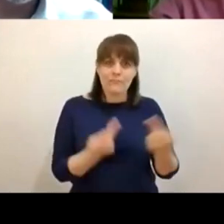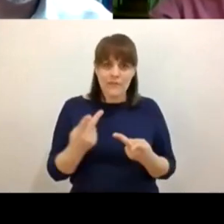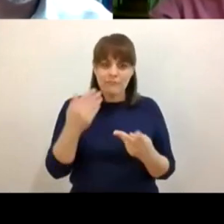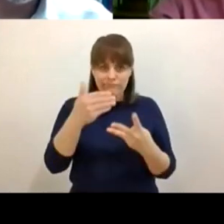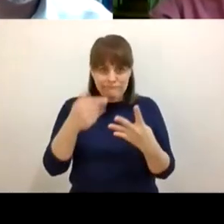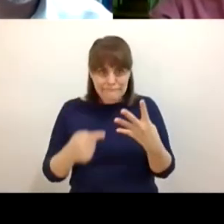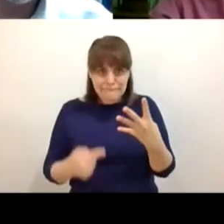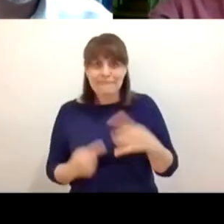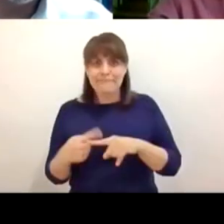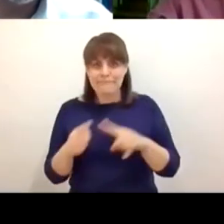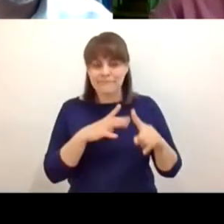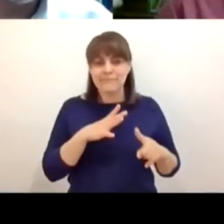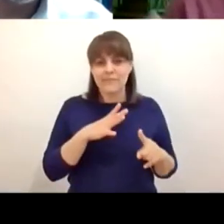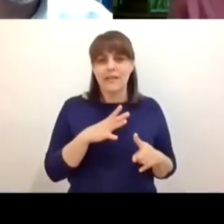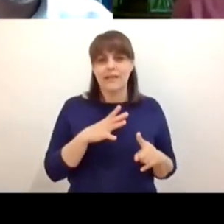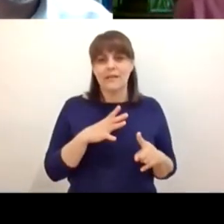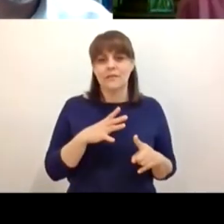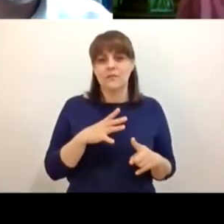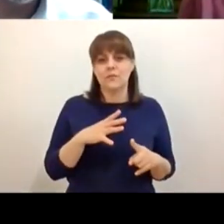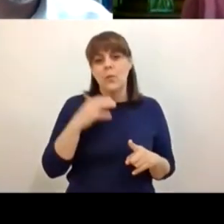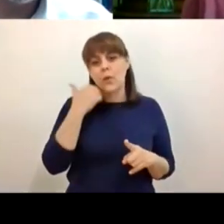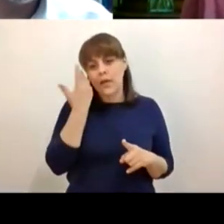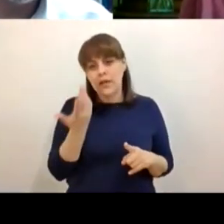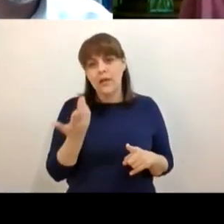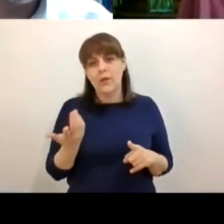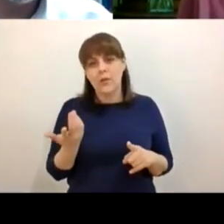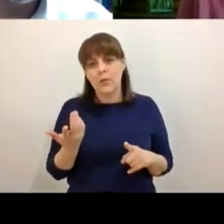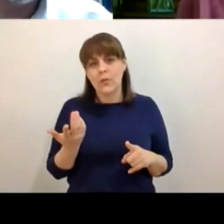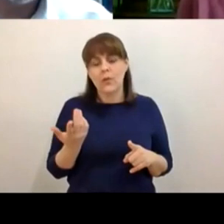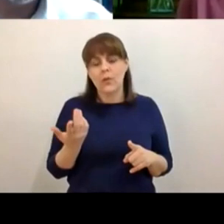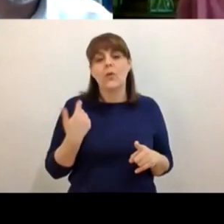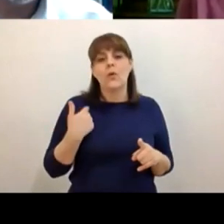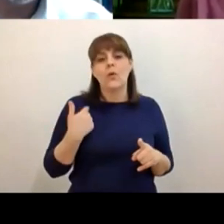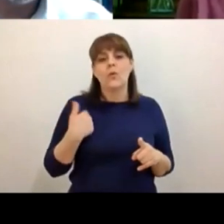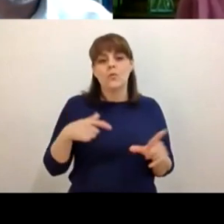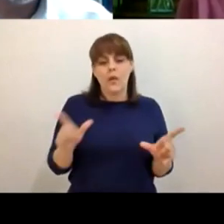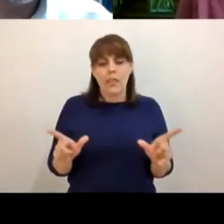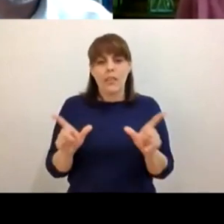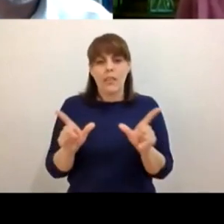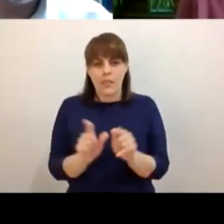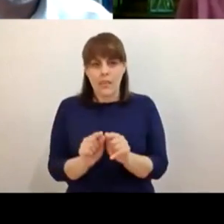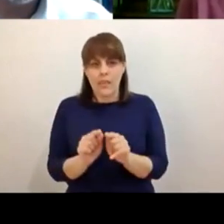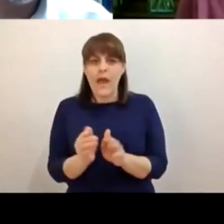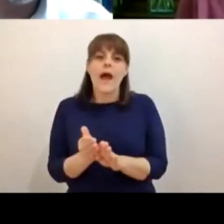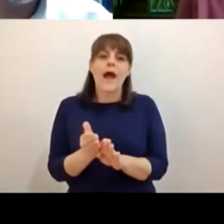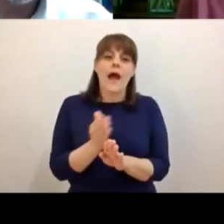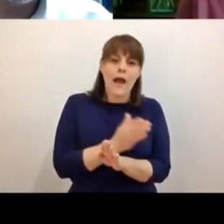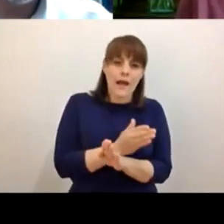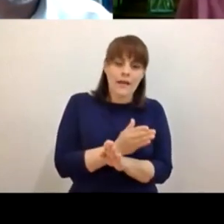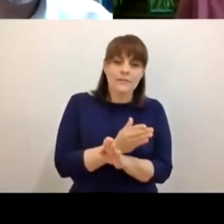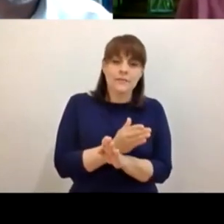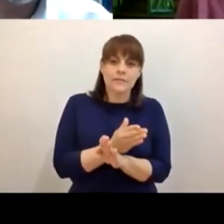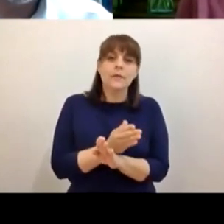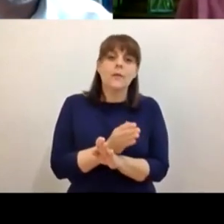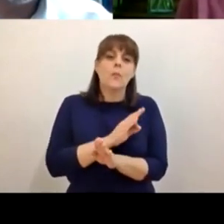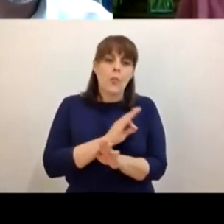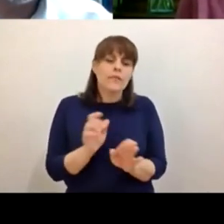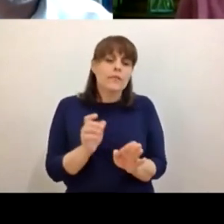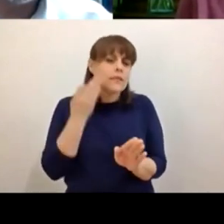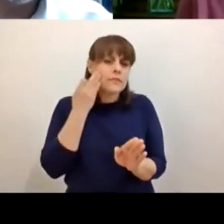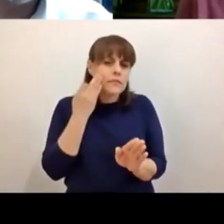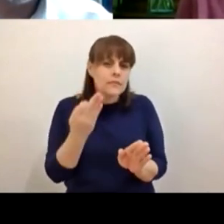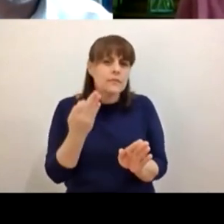antes de pasar al cierre del comisionado, pues decirles que podemos tener un poco más de tiempo para